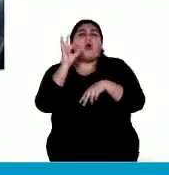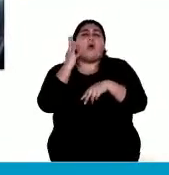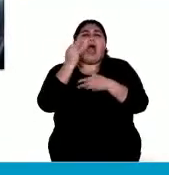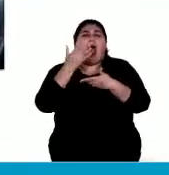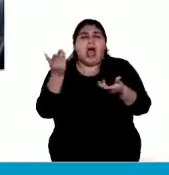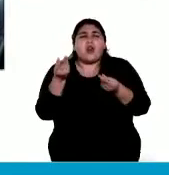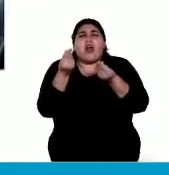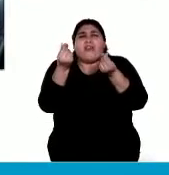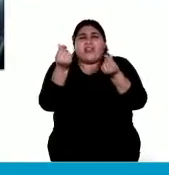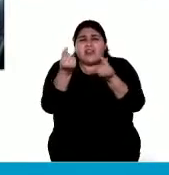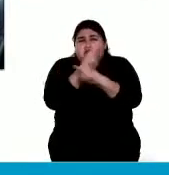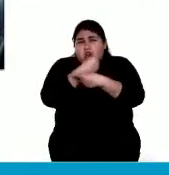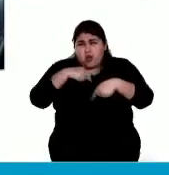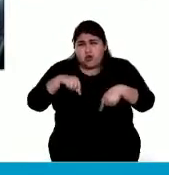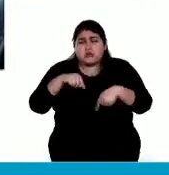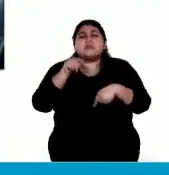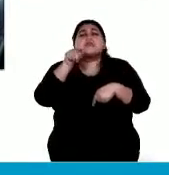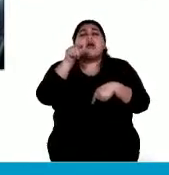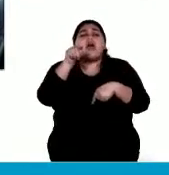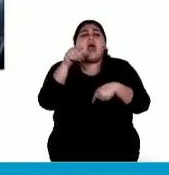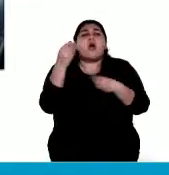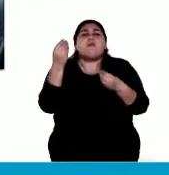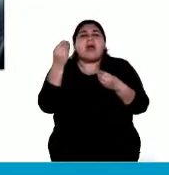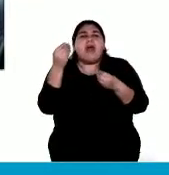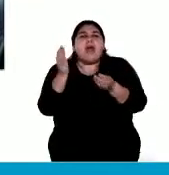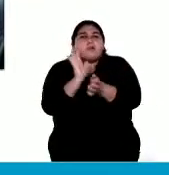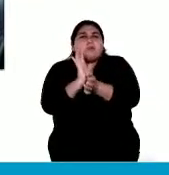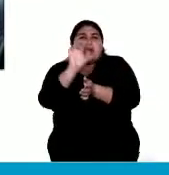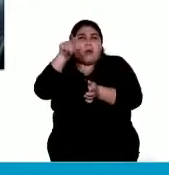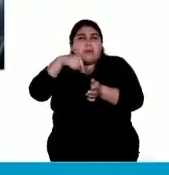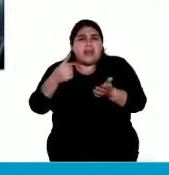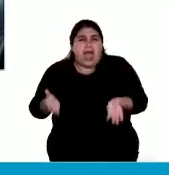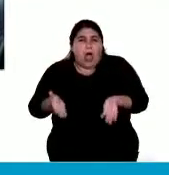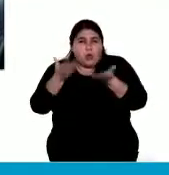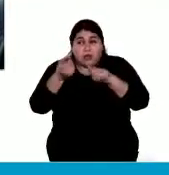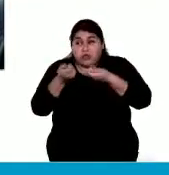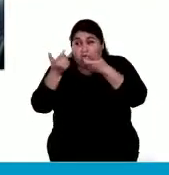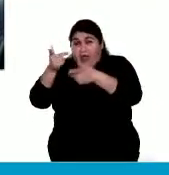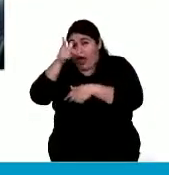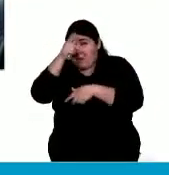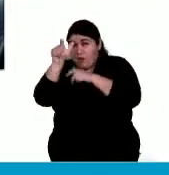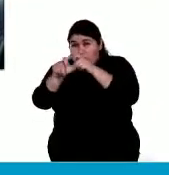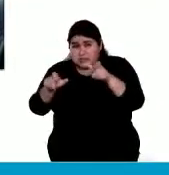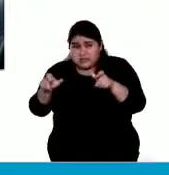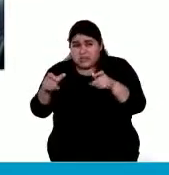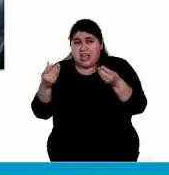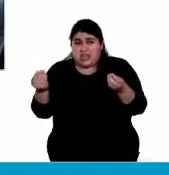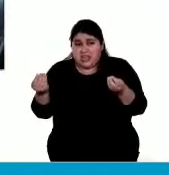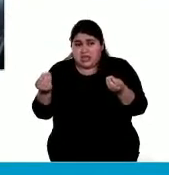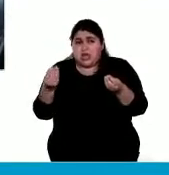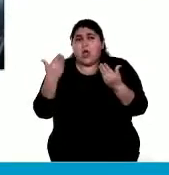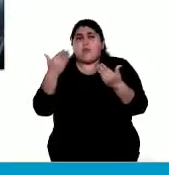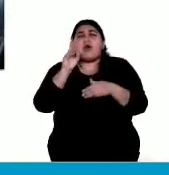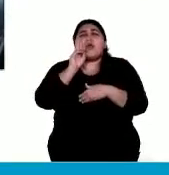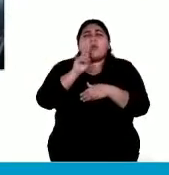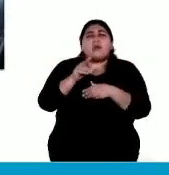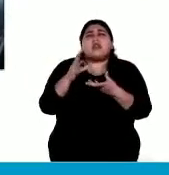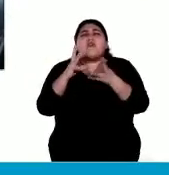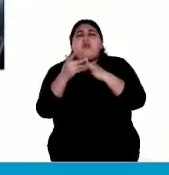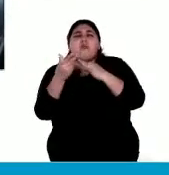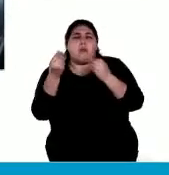dinero para otorgarle un aumento a los policías, podría haber sondeado por ese